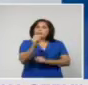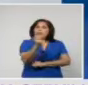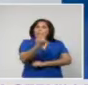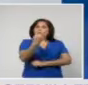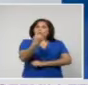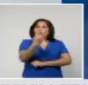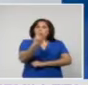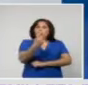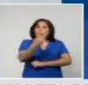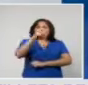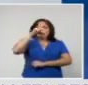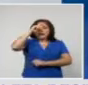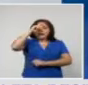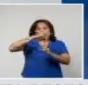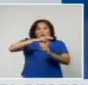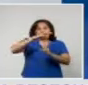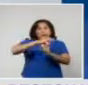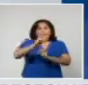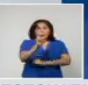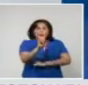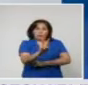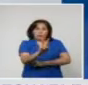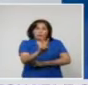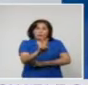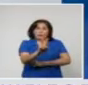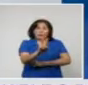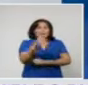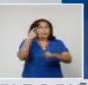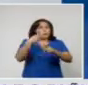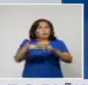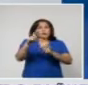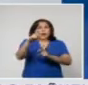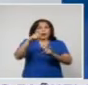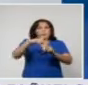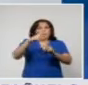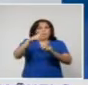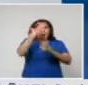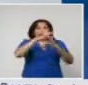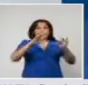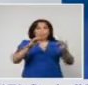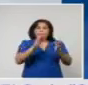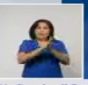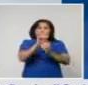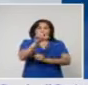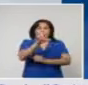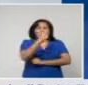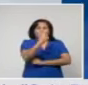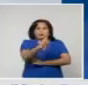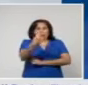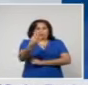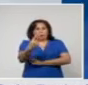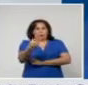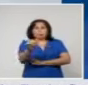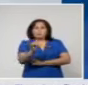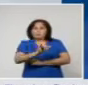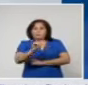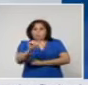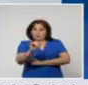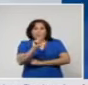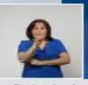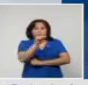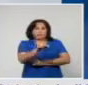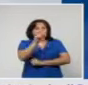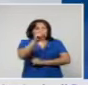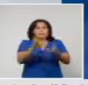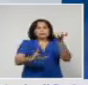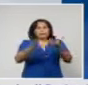San Cristóbal con 2 casos y Caimito, Artemisa y Mariel con un caso cada uno. En el caso de